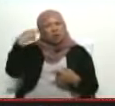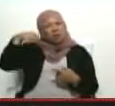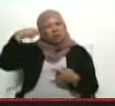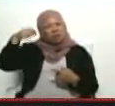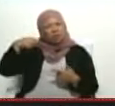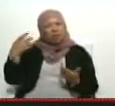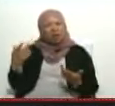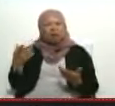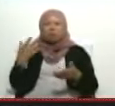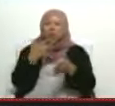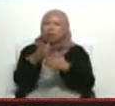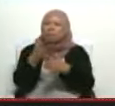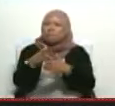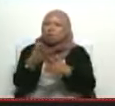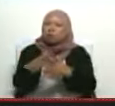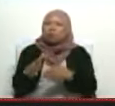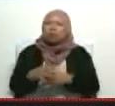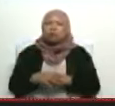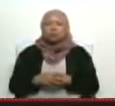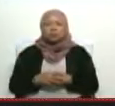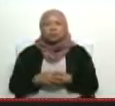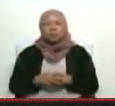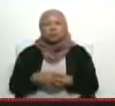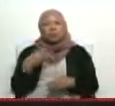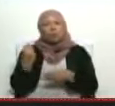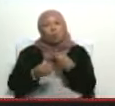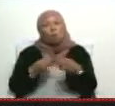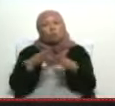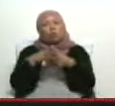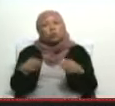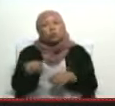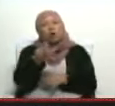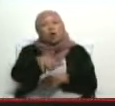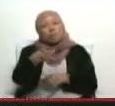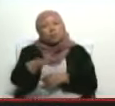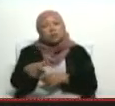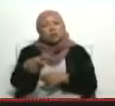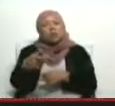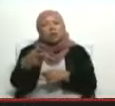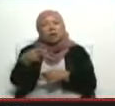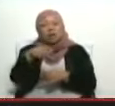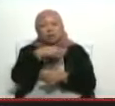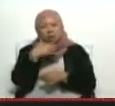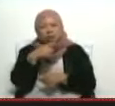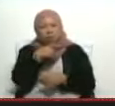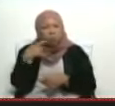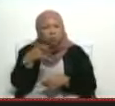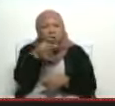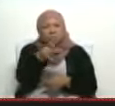aquí, de escrúpulos, como son todos los asesinos y los criminales,